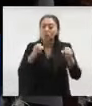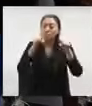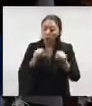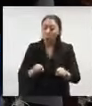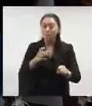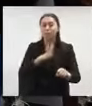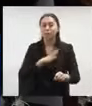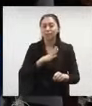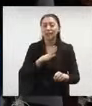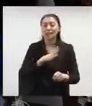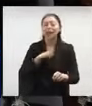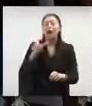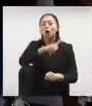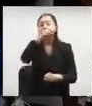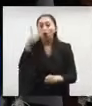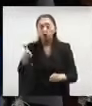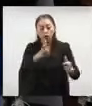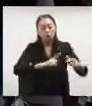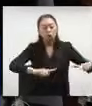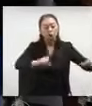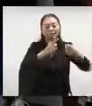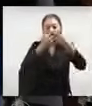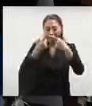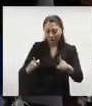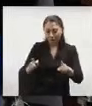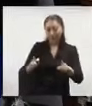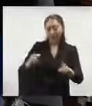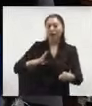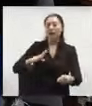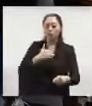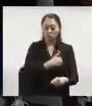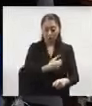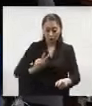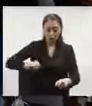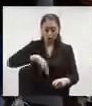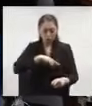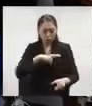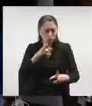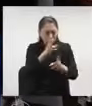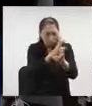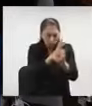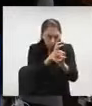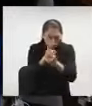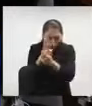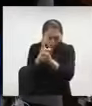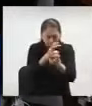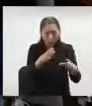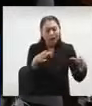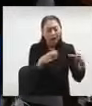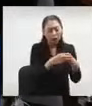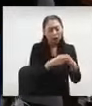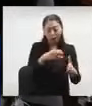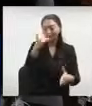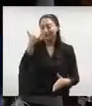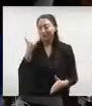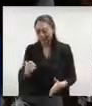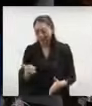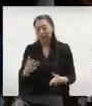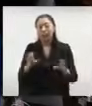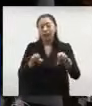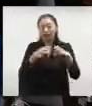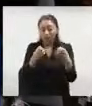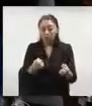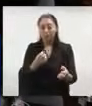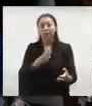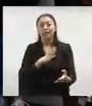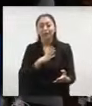alternativa diferente al Congreso, que vamos a explorar en la Comisión. Ya con eso creo que tenemos